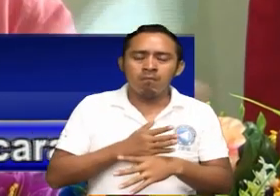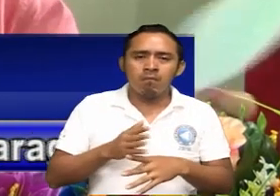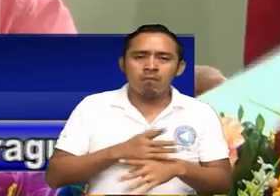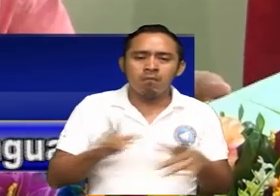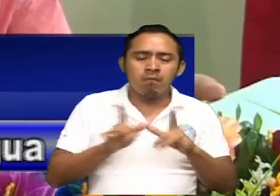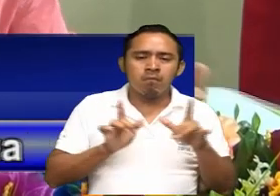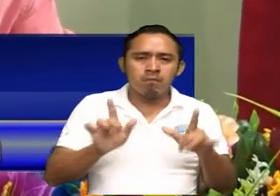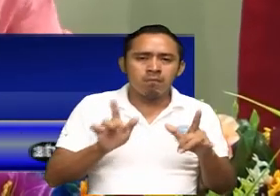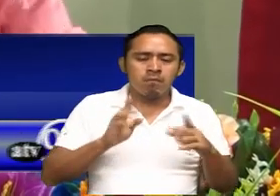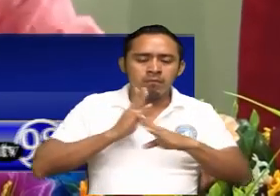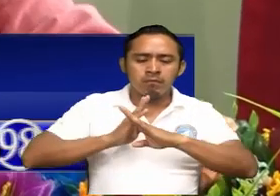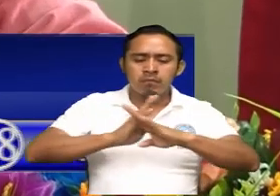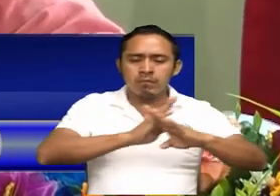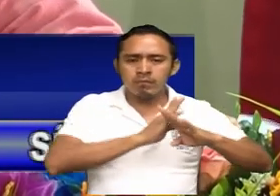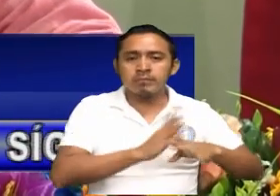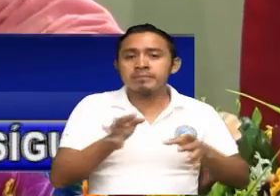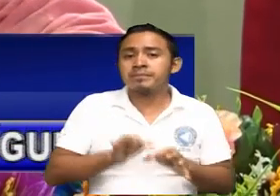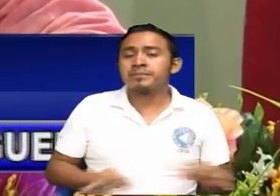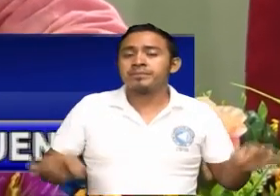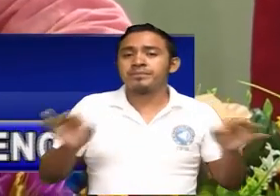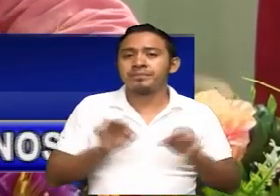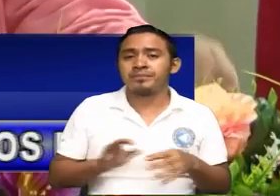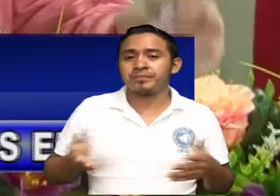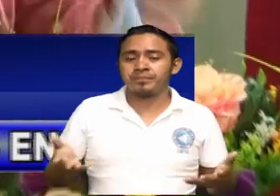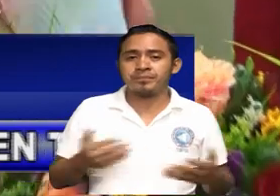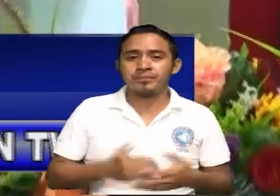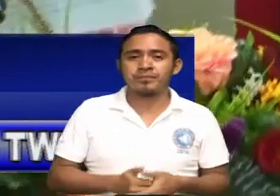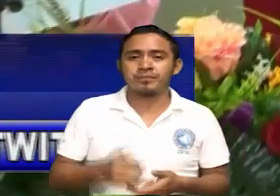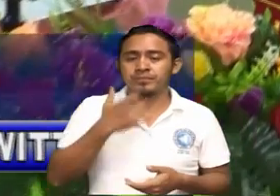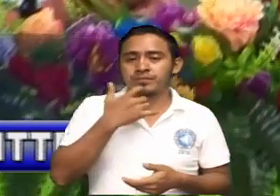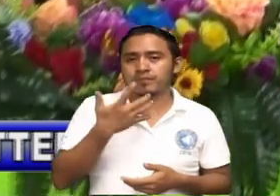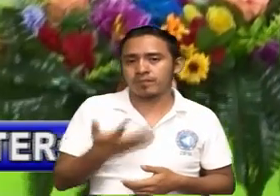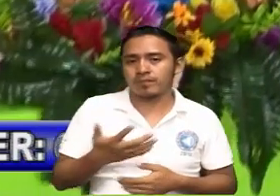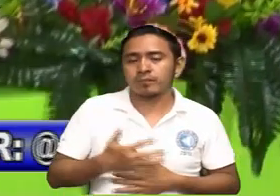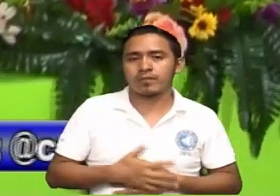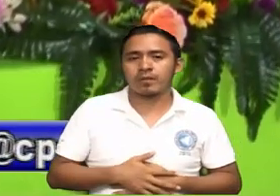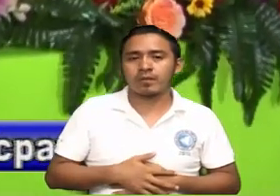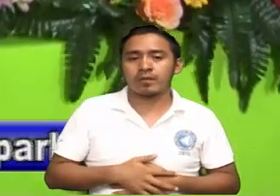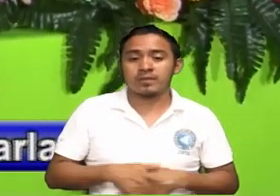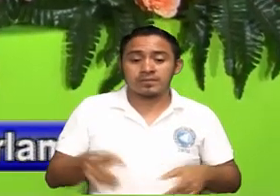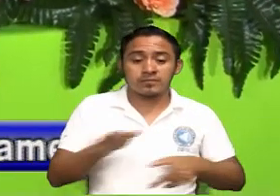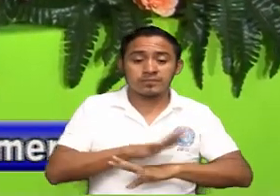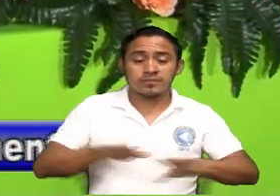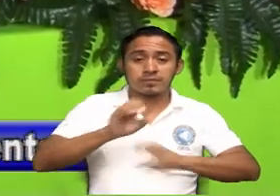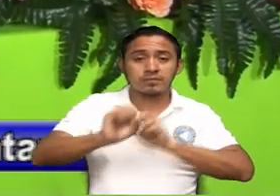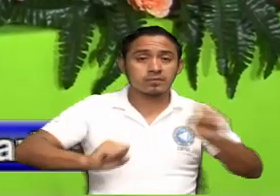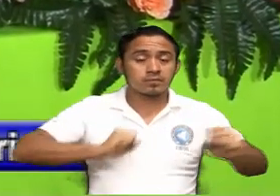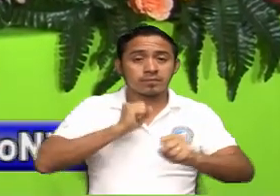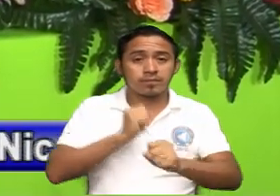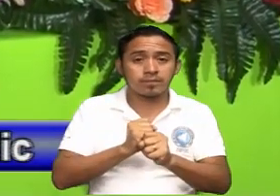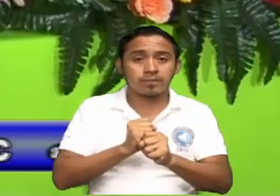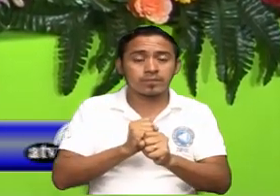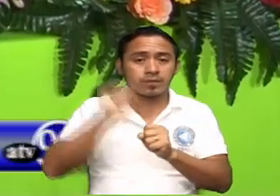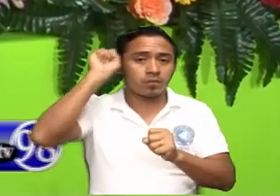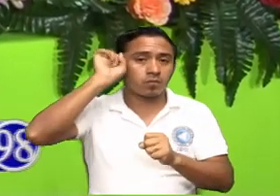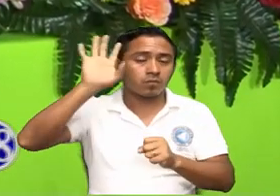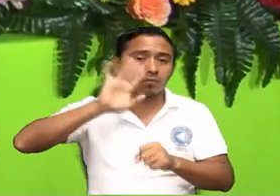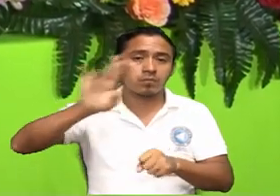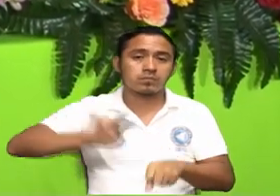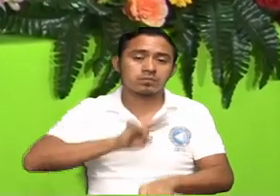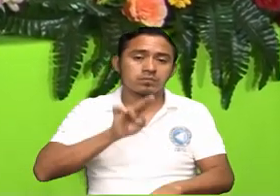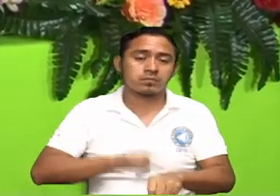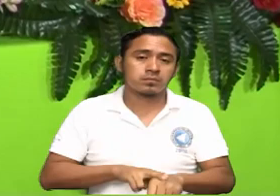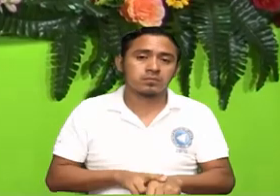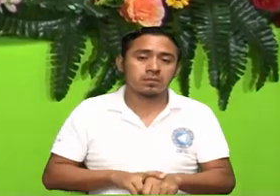áreas protegidas. Esto es muy importante porque a partir de los últimos años el turismo internacional,